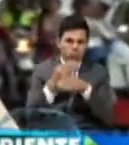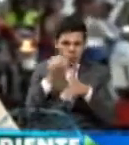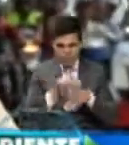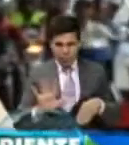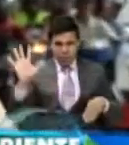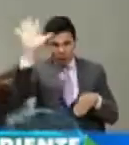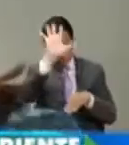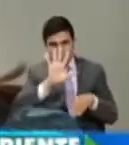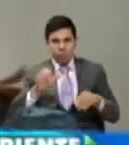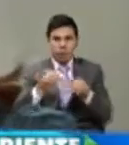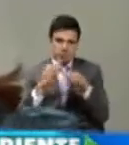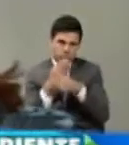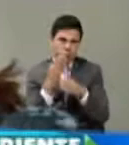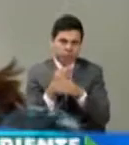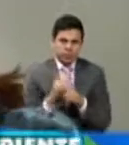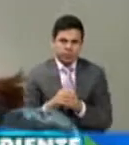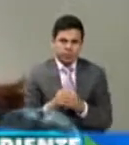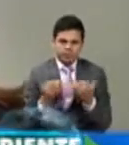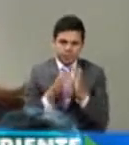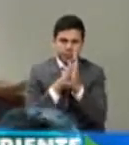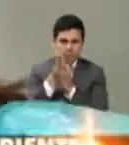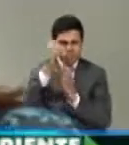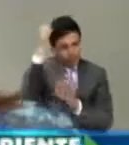nacional. En este momento,